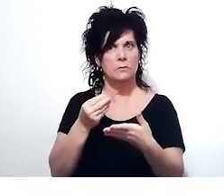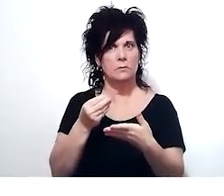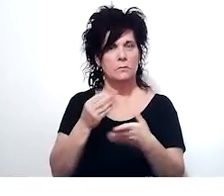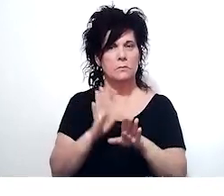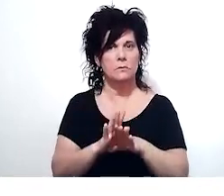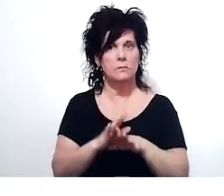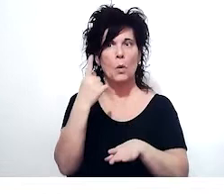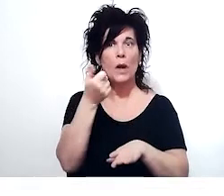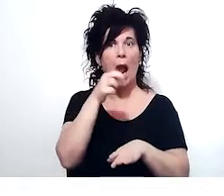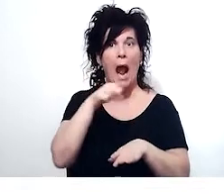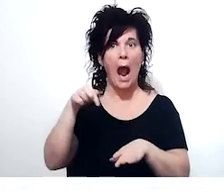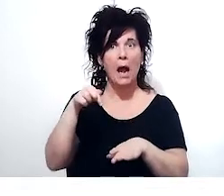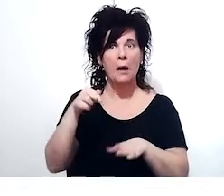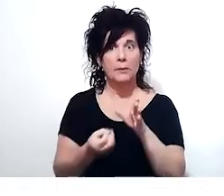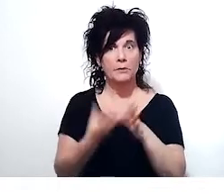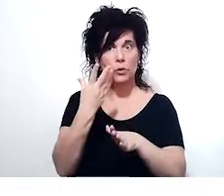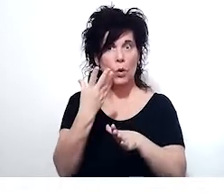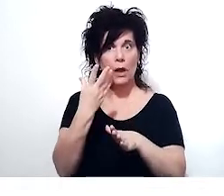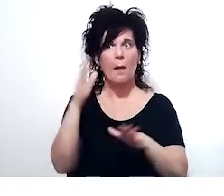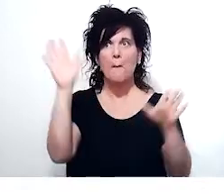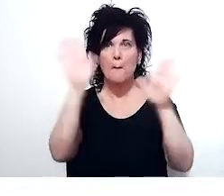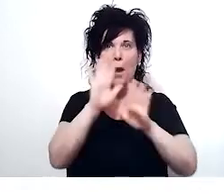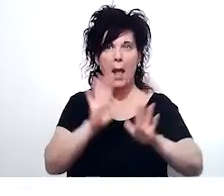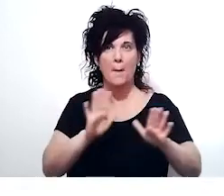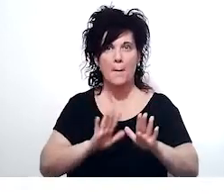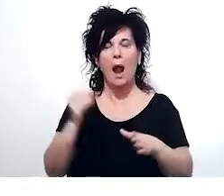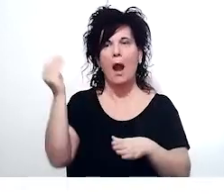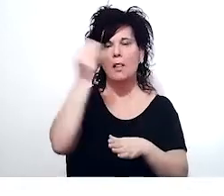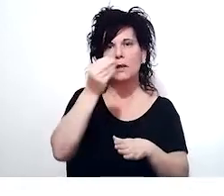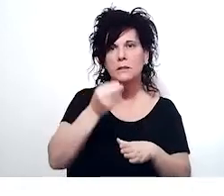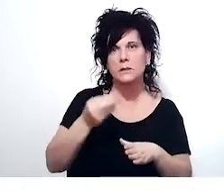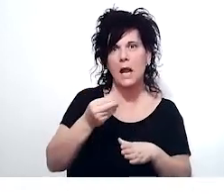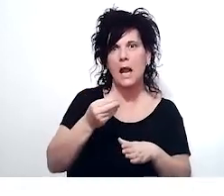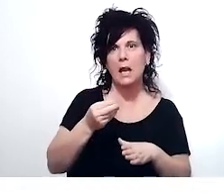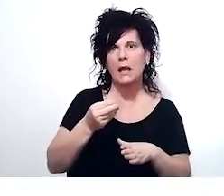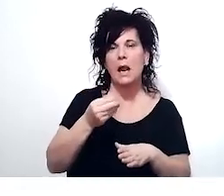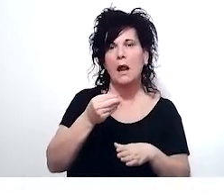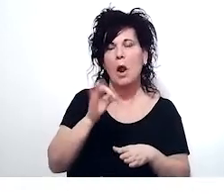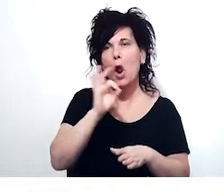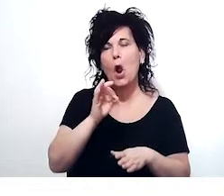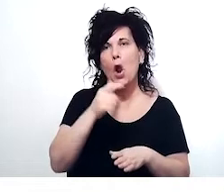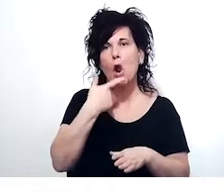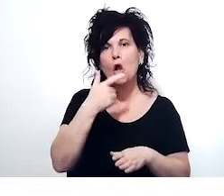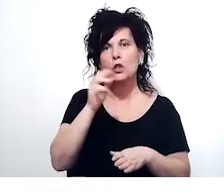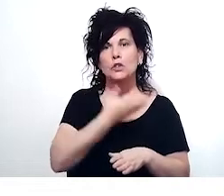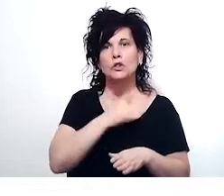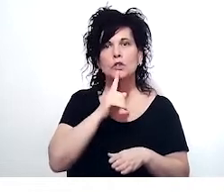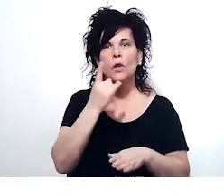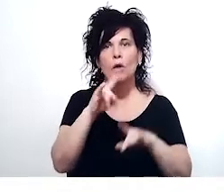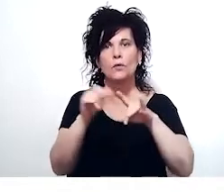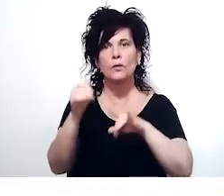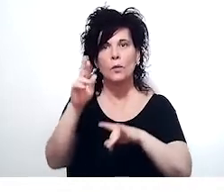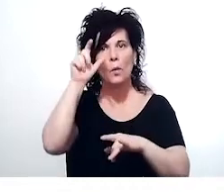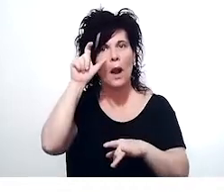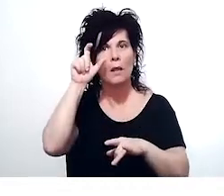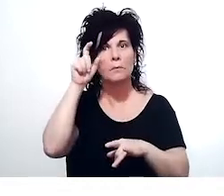diseñe una aplicación o diseñe el uso de una plataforma o un software, va a tener que tener en